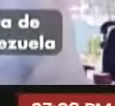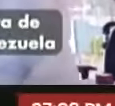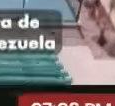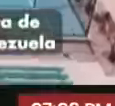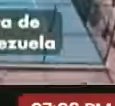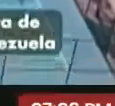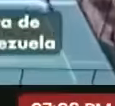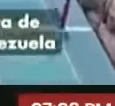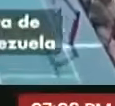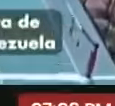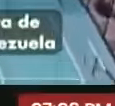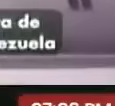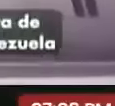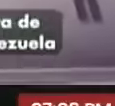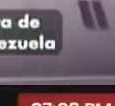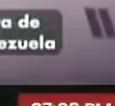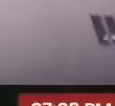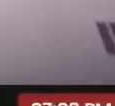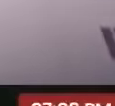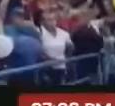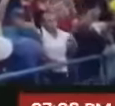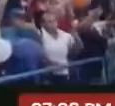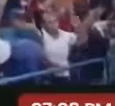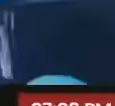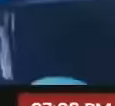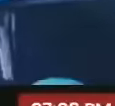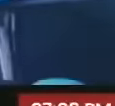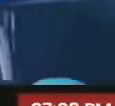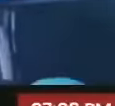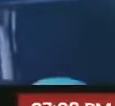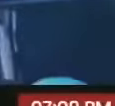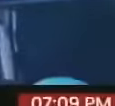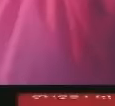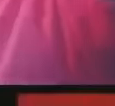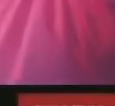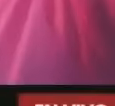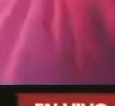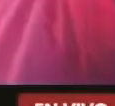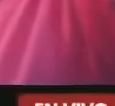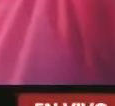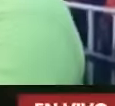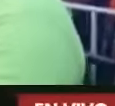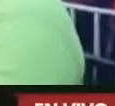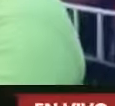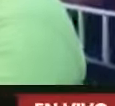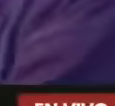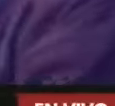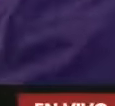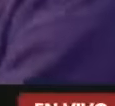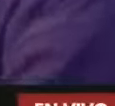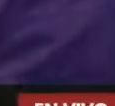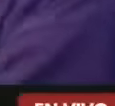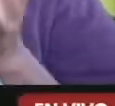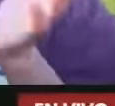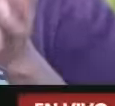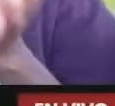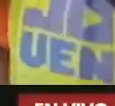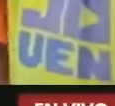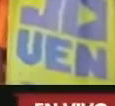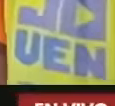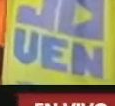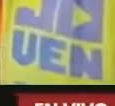vamos a regalar al pueblo de Venezuela por los 70 años del comandante Chávez el próximo 28 de